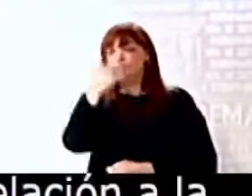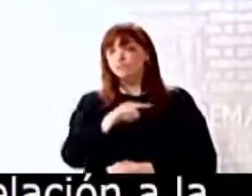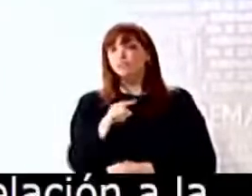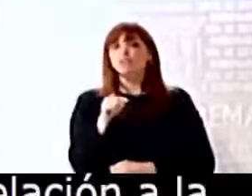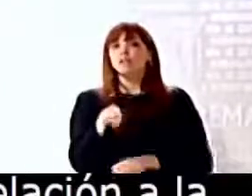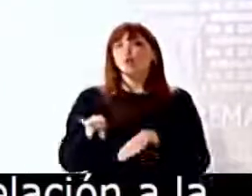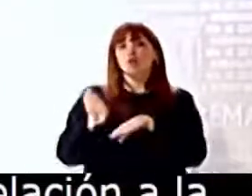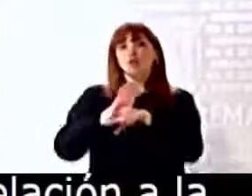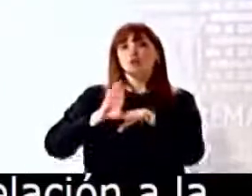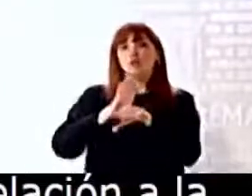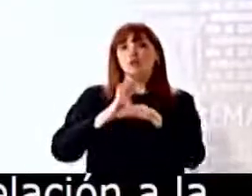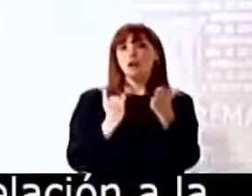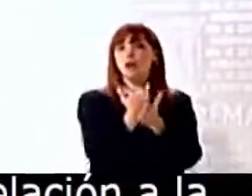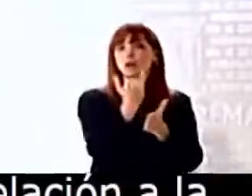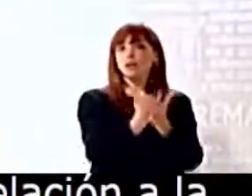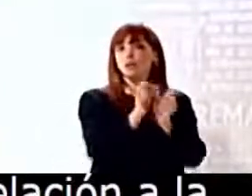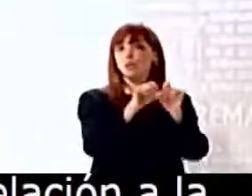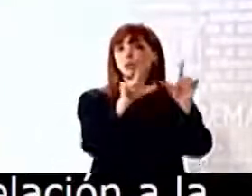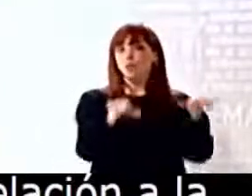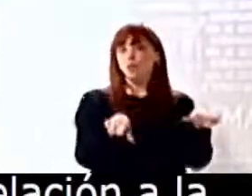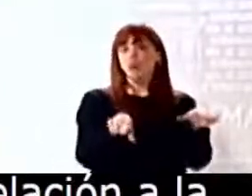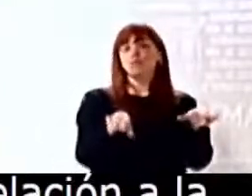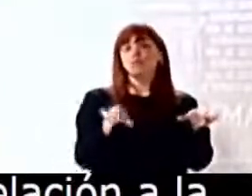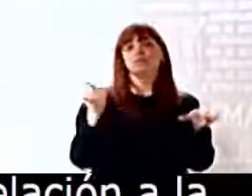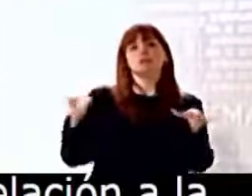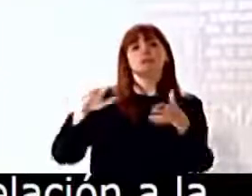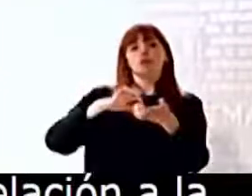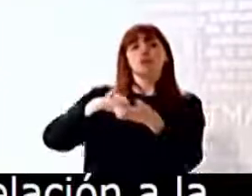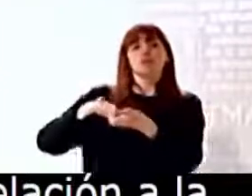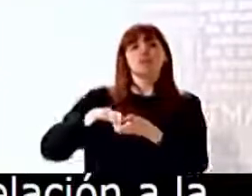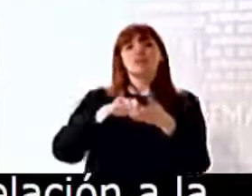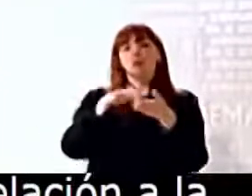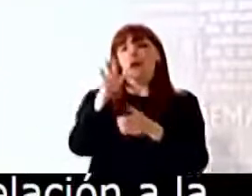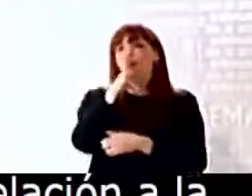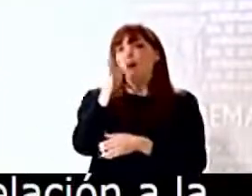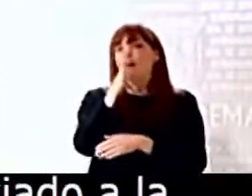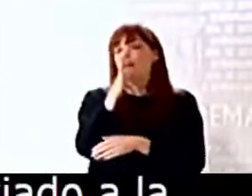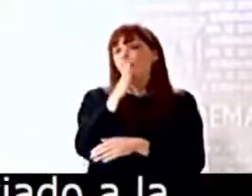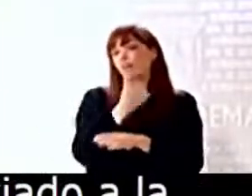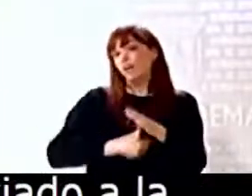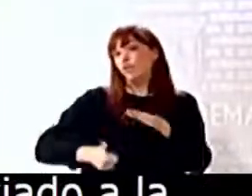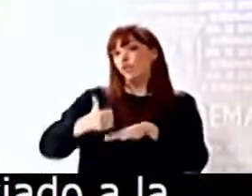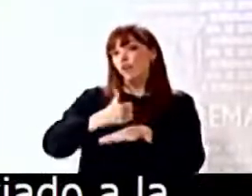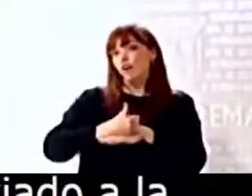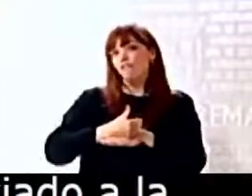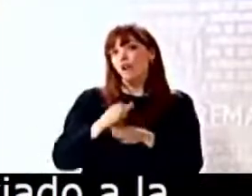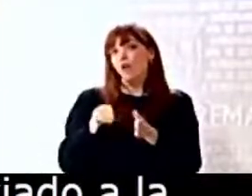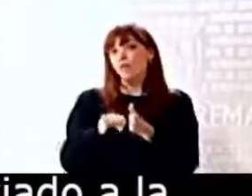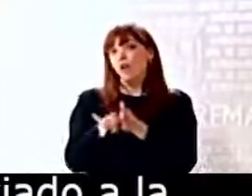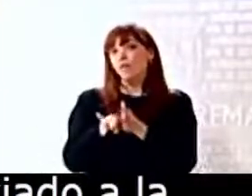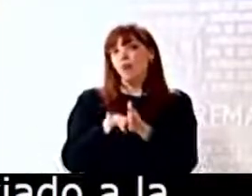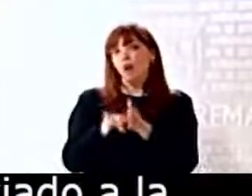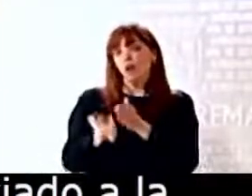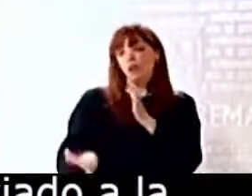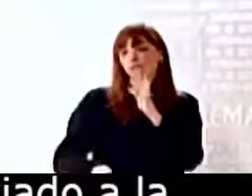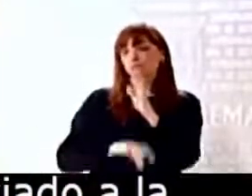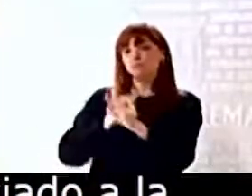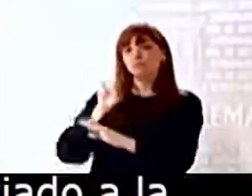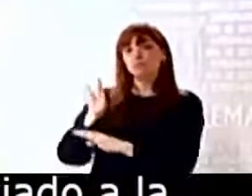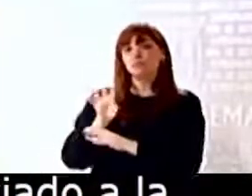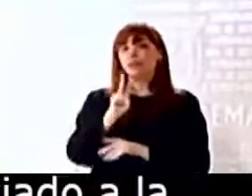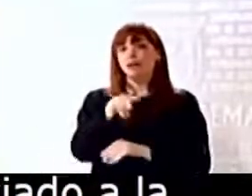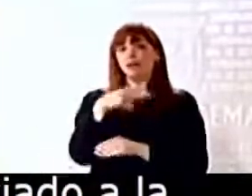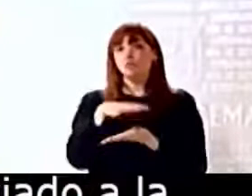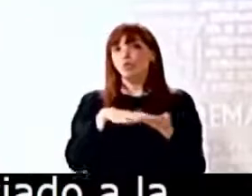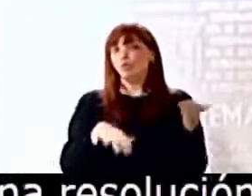la Consejería de Agricultura ha enviado a la Confederación Hidrográfica del Guadiana una resolución por la que